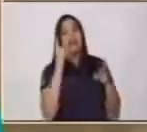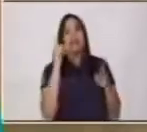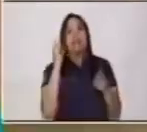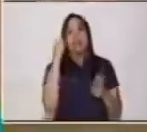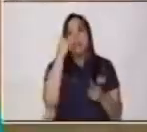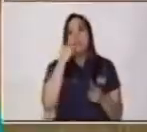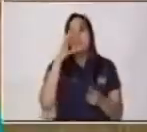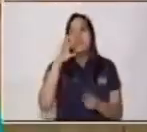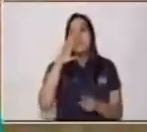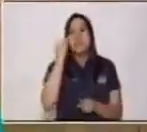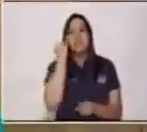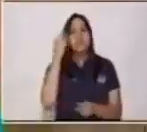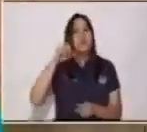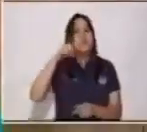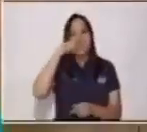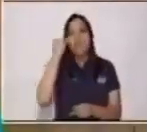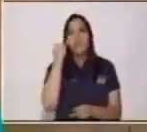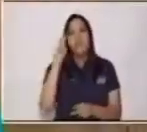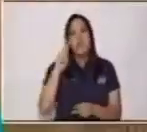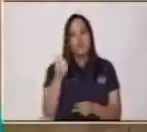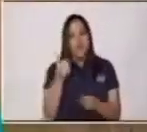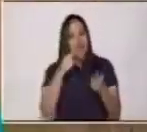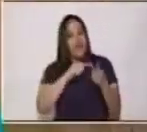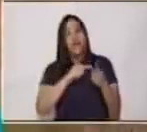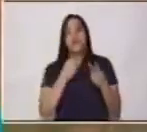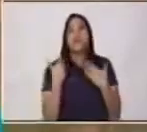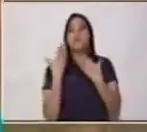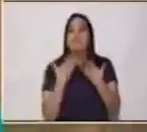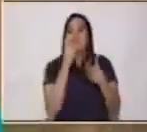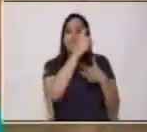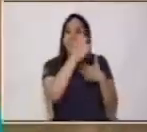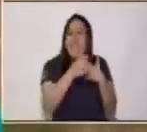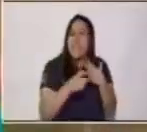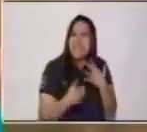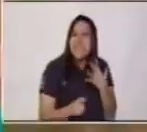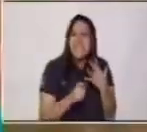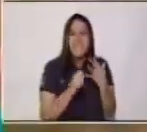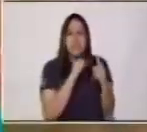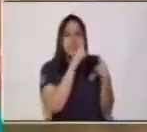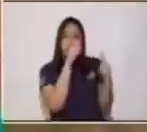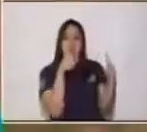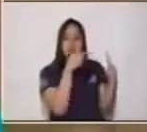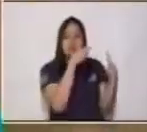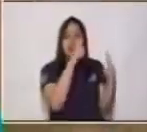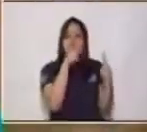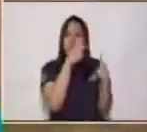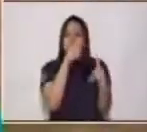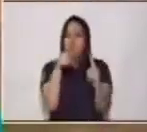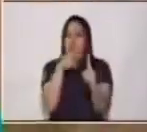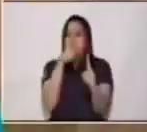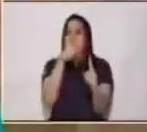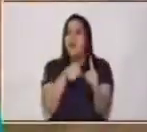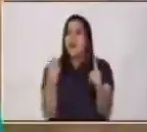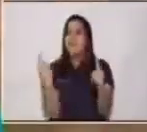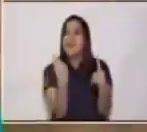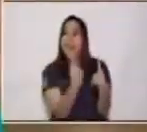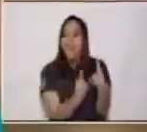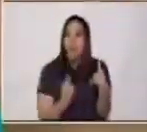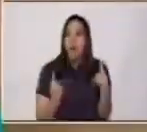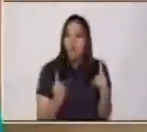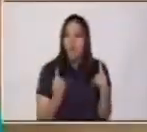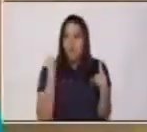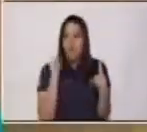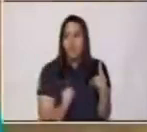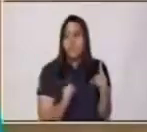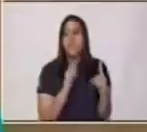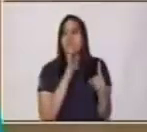trama descriptiva nos va a dar características o detalles, podríamos decir, de los personajes que en un texto narrativo o de lo que